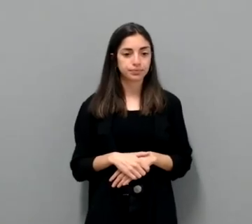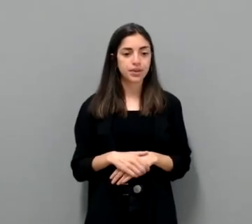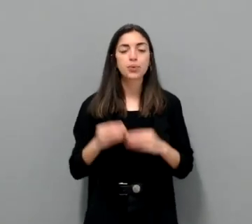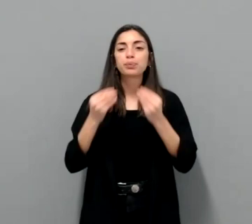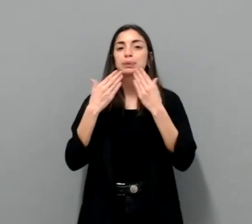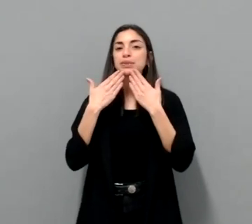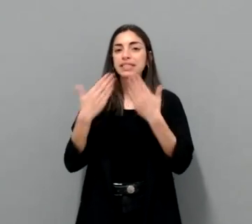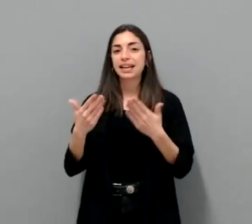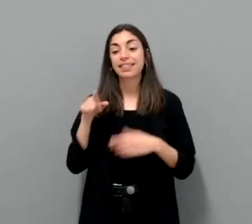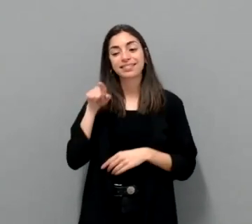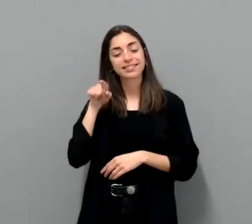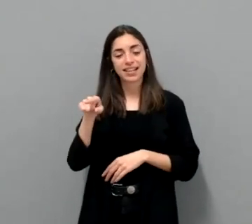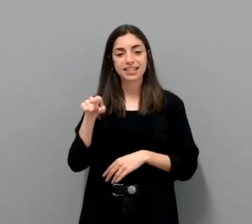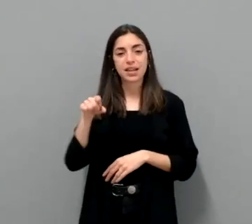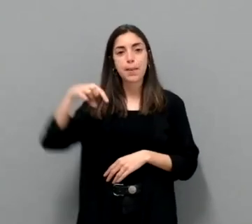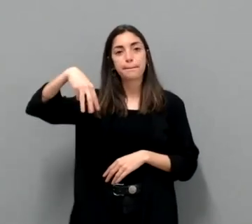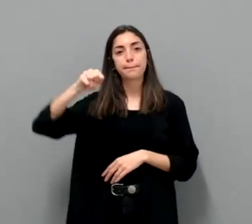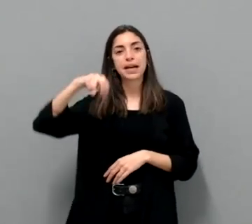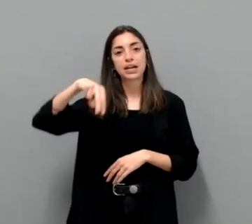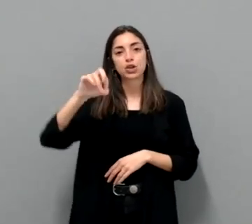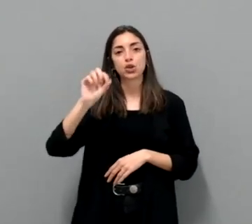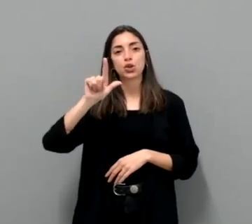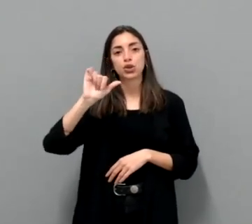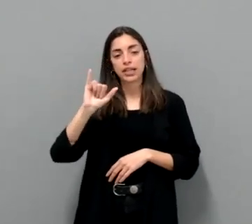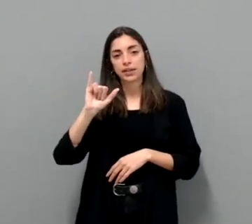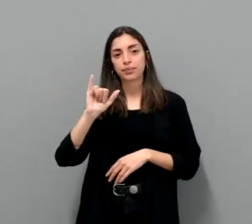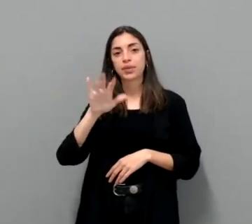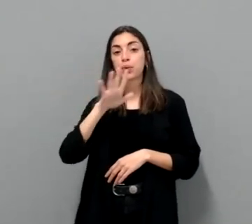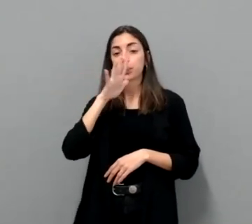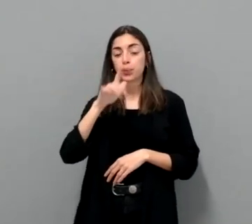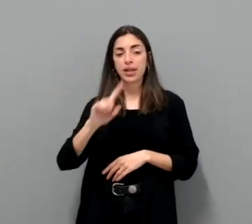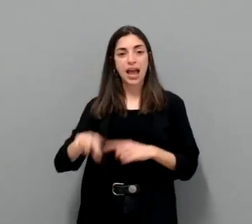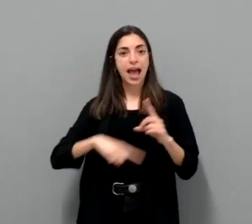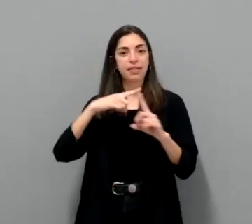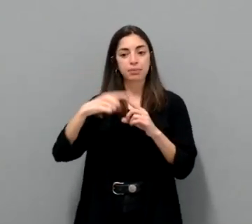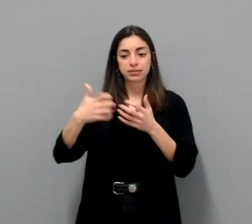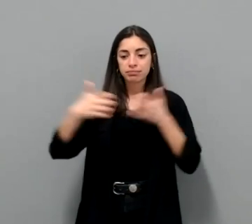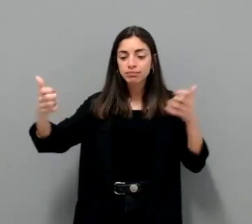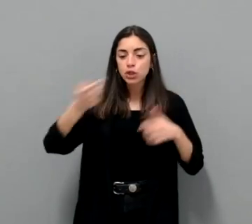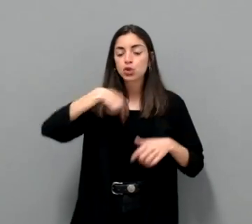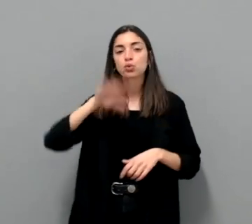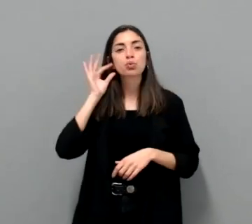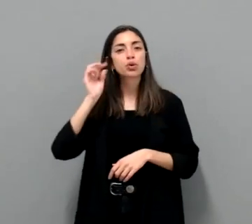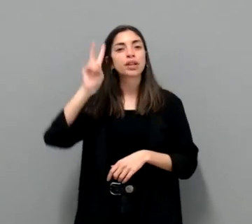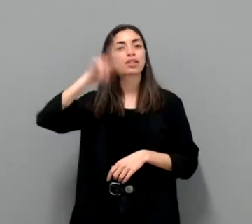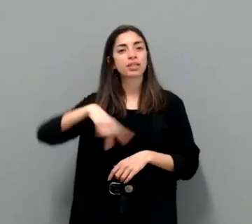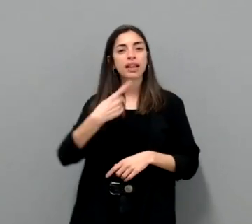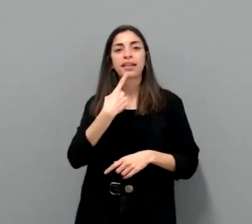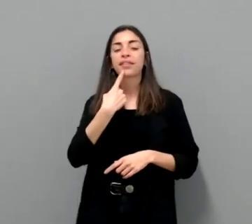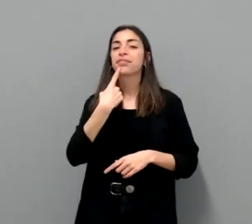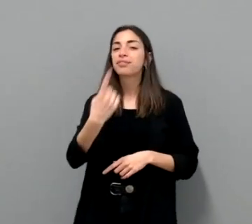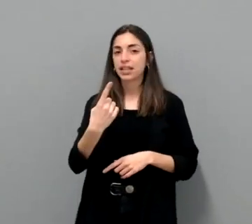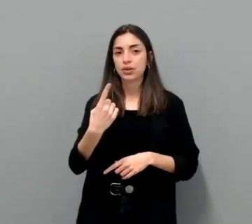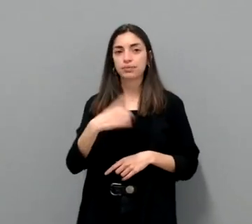Muchísimas gracias a ti, Manoli. Además, ese lema, ese somos mujeres, nómbranos,